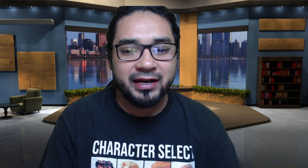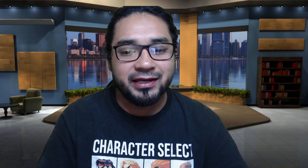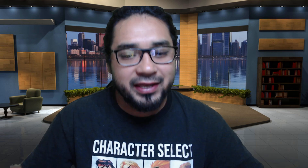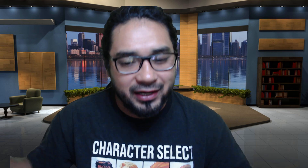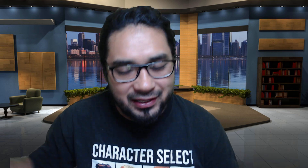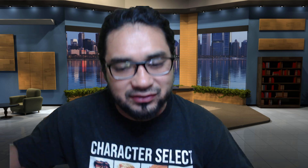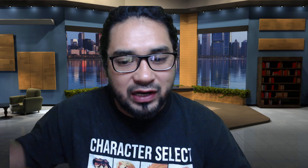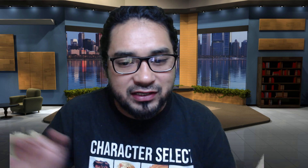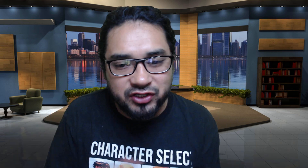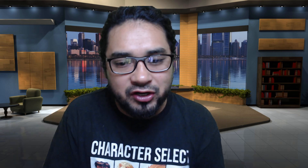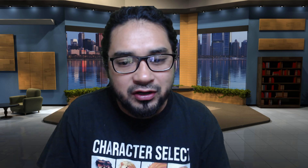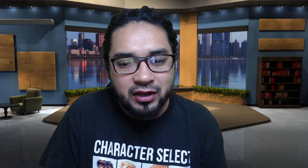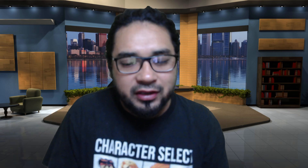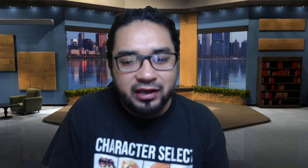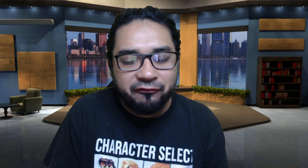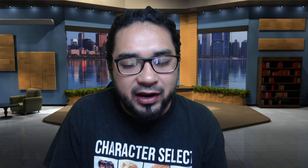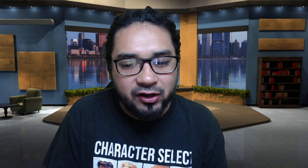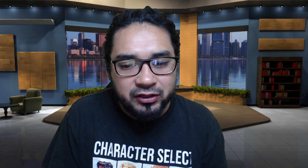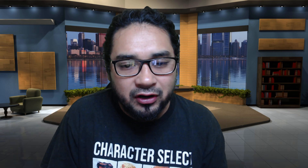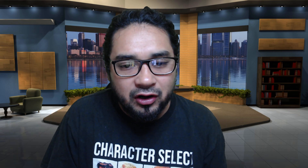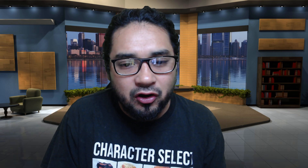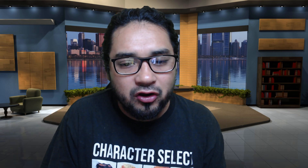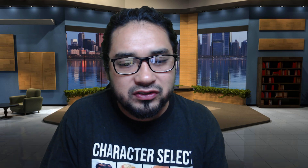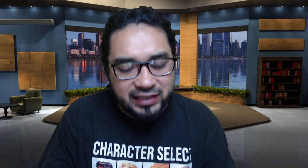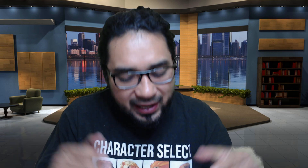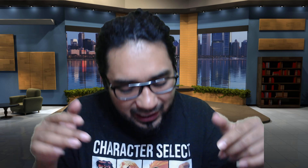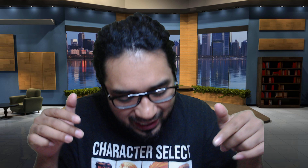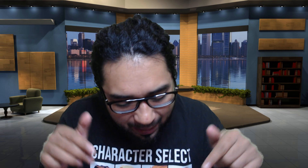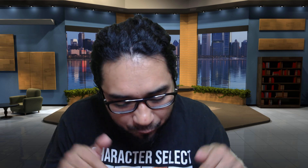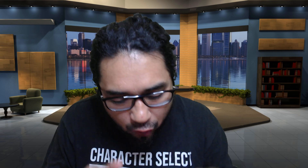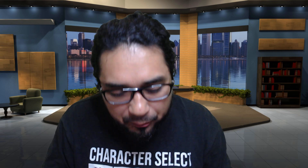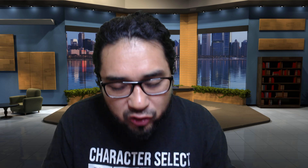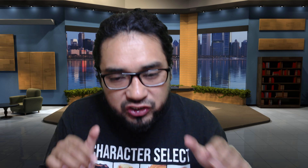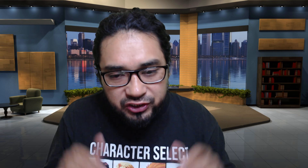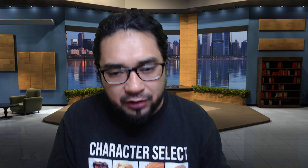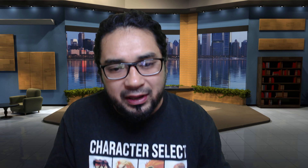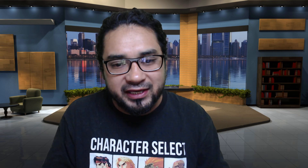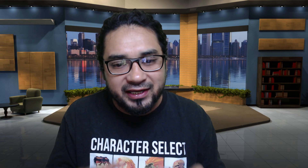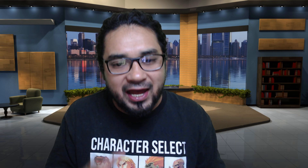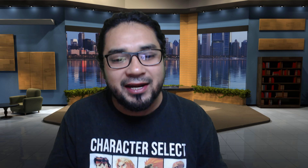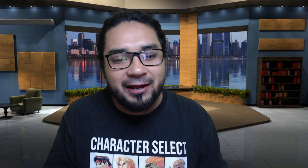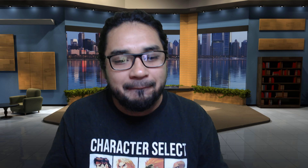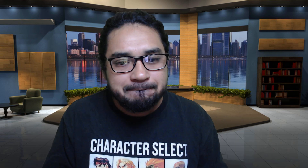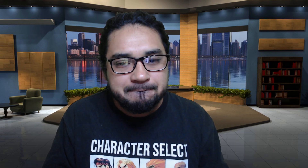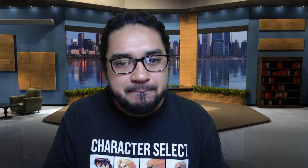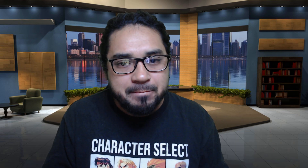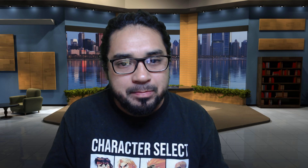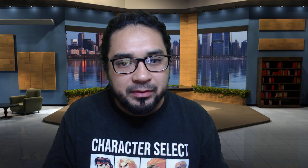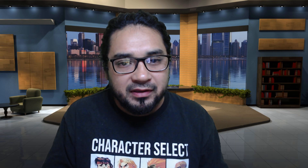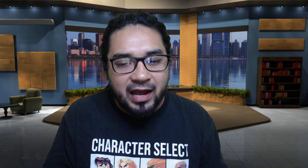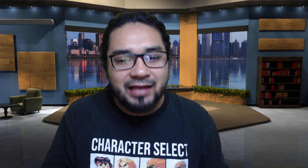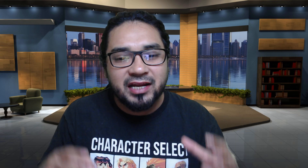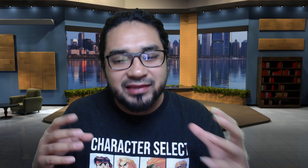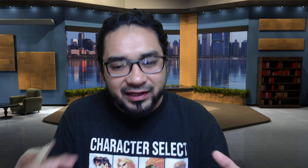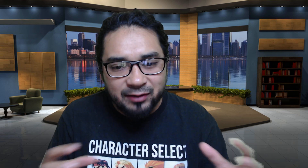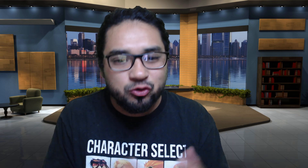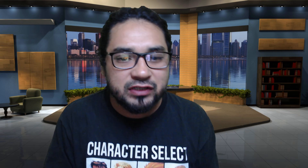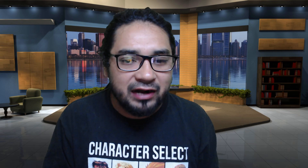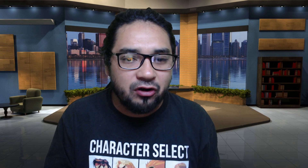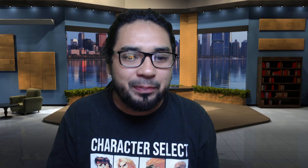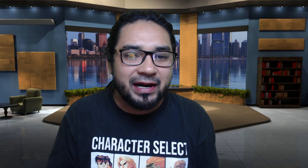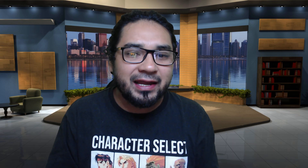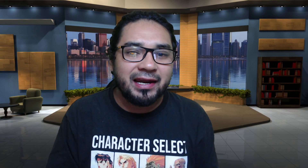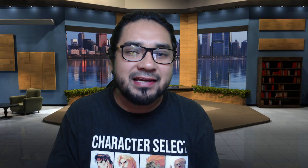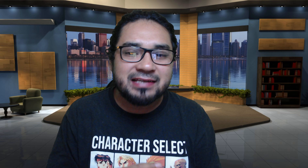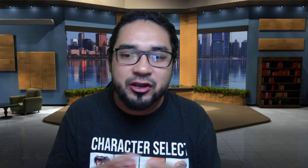Latinoamérica y en esta ocasión ya fueron los de la oposición mexicana a tratar de